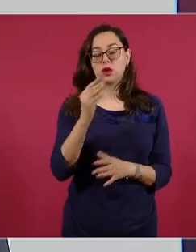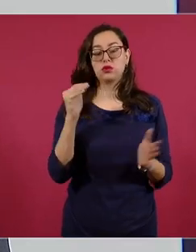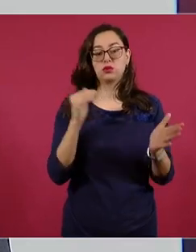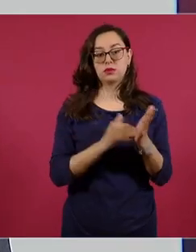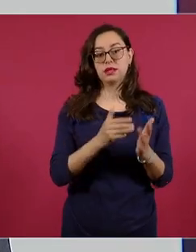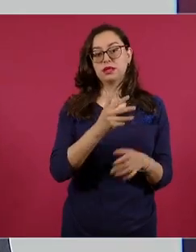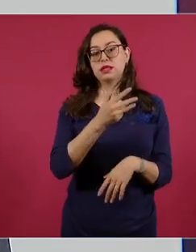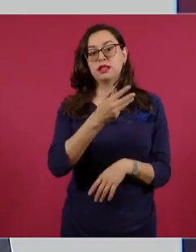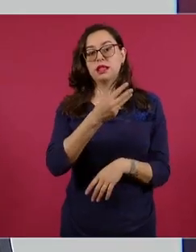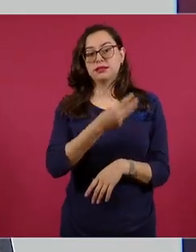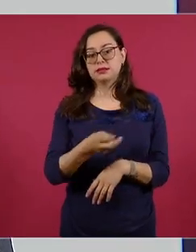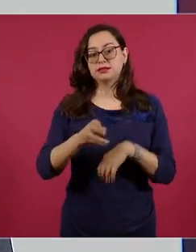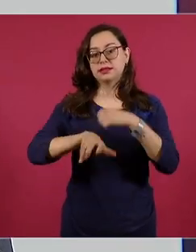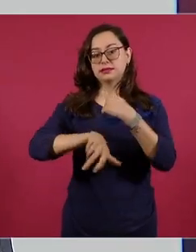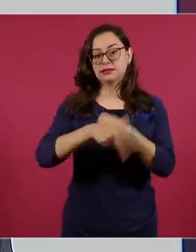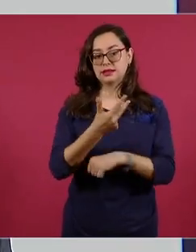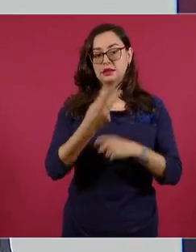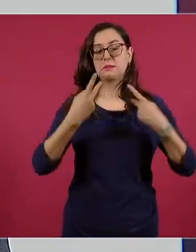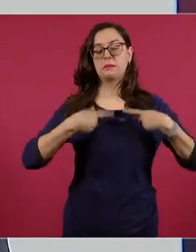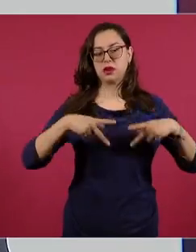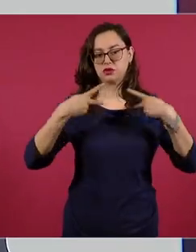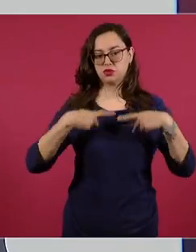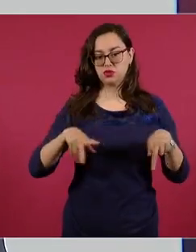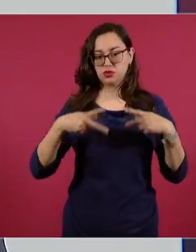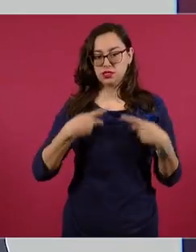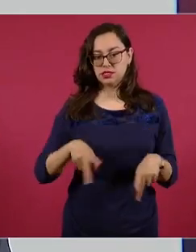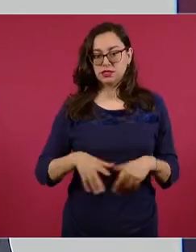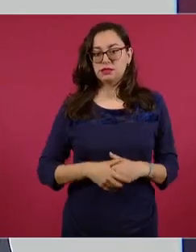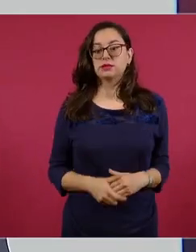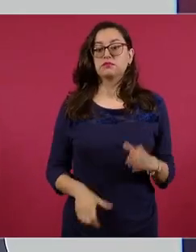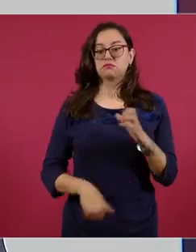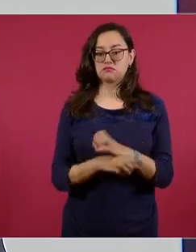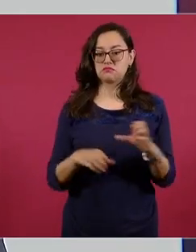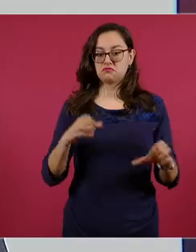personas. En carga, hemos hecho